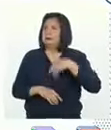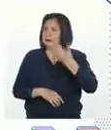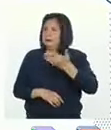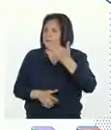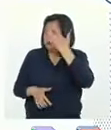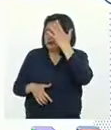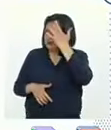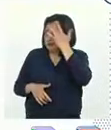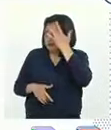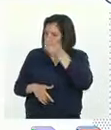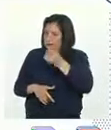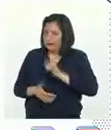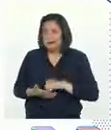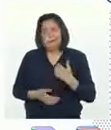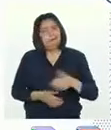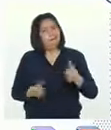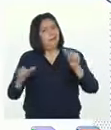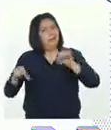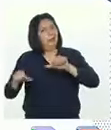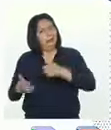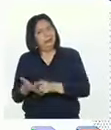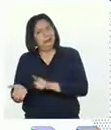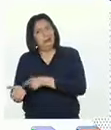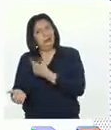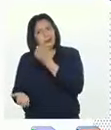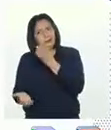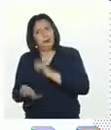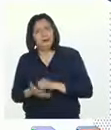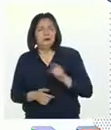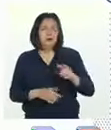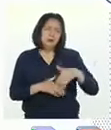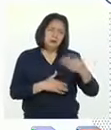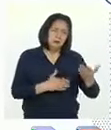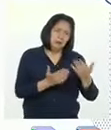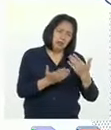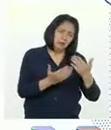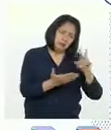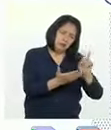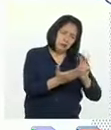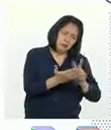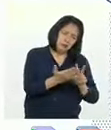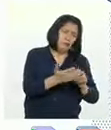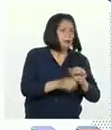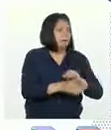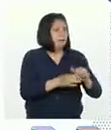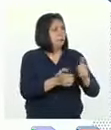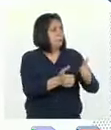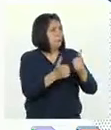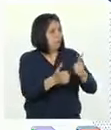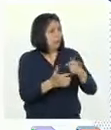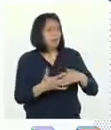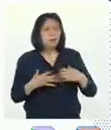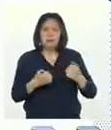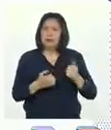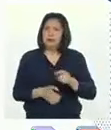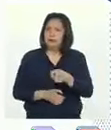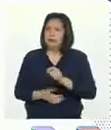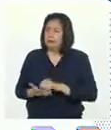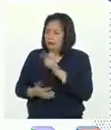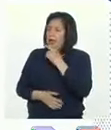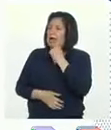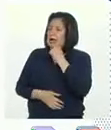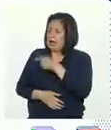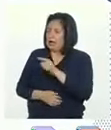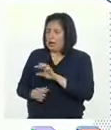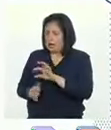las enfermedades relacionadas con los malos hábitos. Leímos y dialogamos sobre las prácticas saludables. Descubrimos los elementos